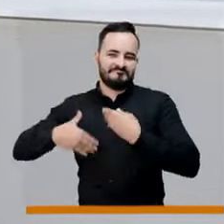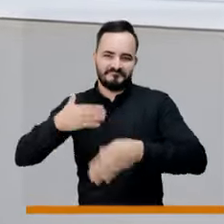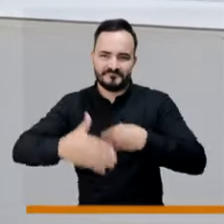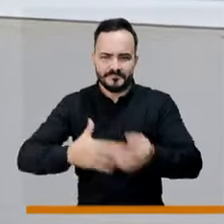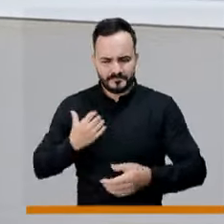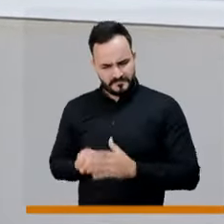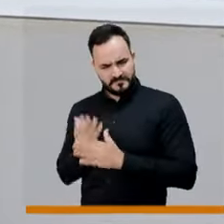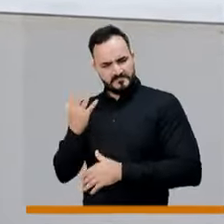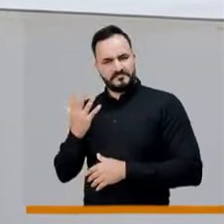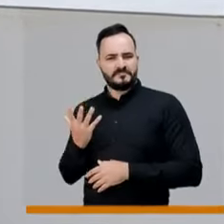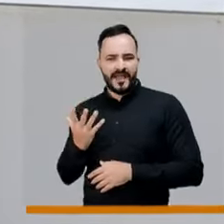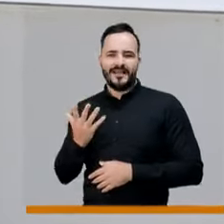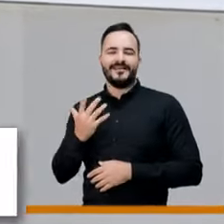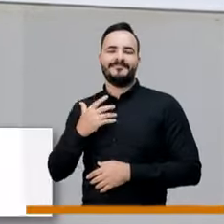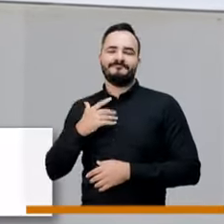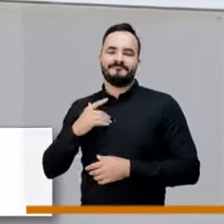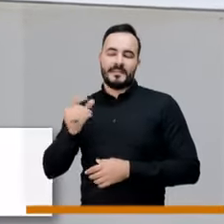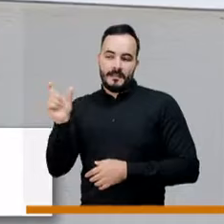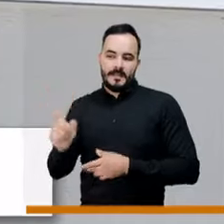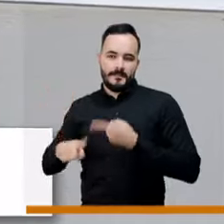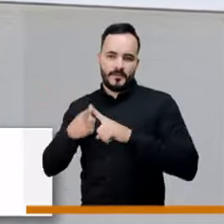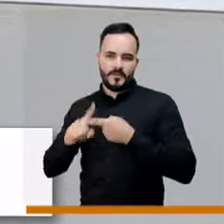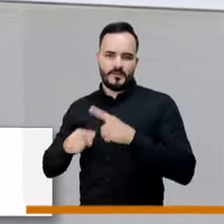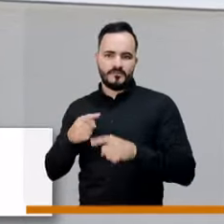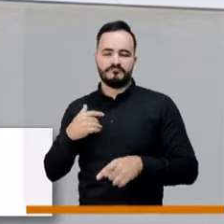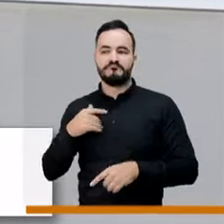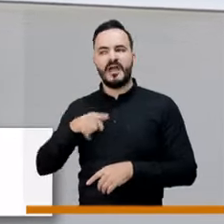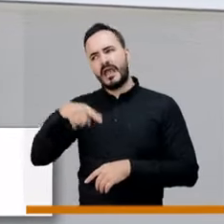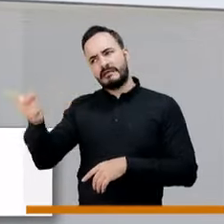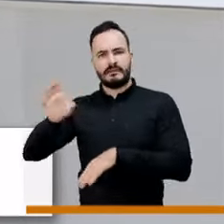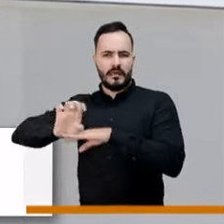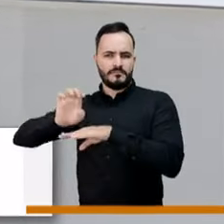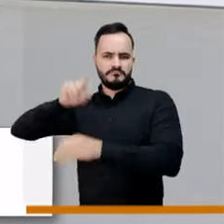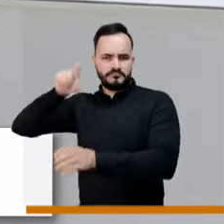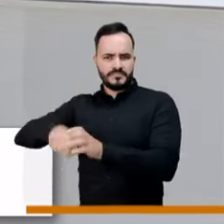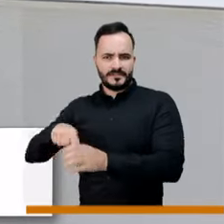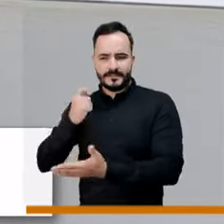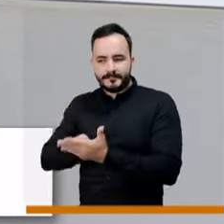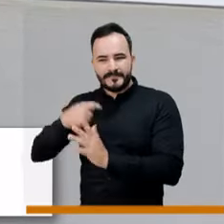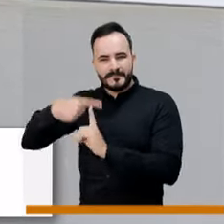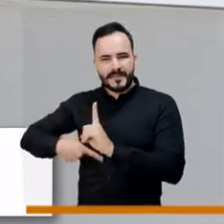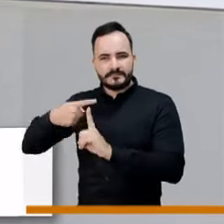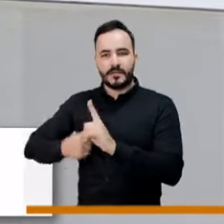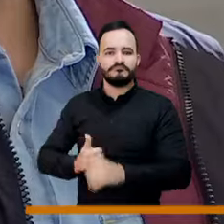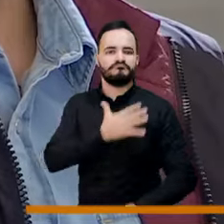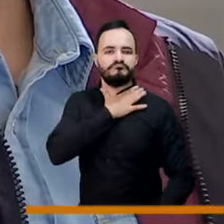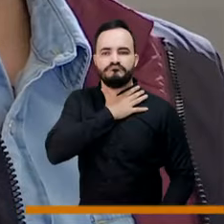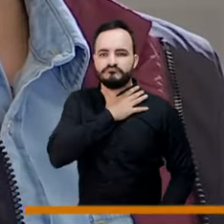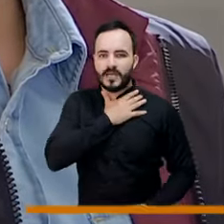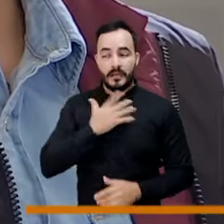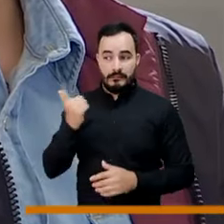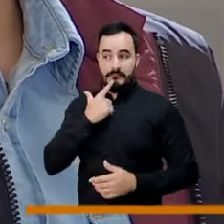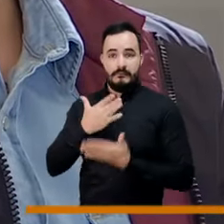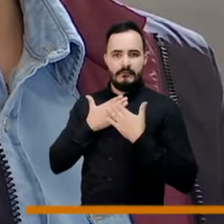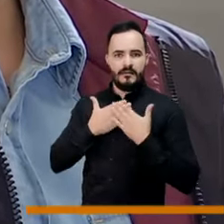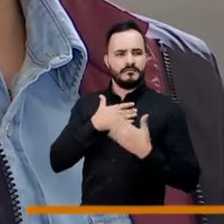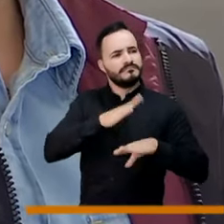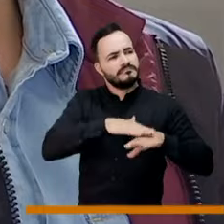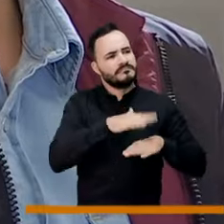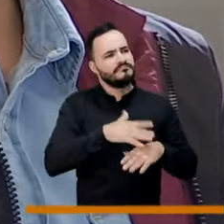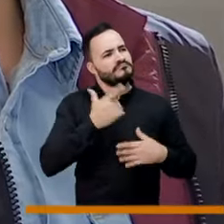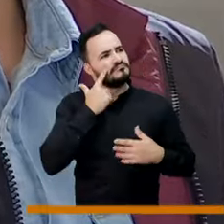de un amigo que no tuvo cómo pagar más en otra entidad una mensualidad y me dijo que le ayudara a buscar un